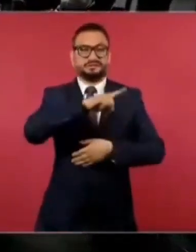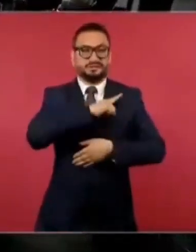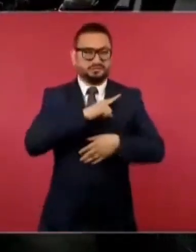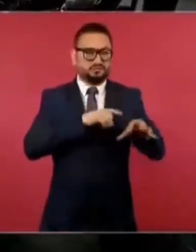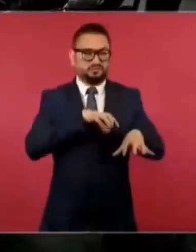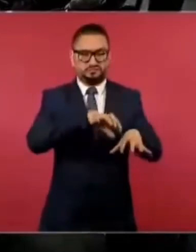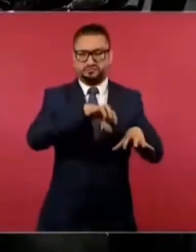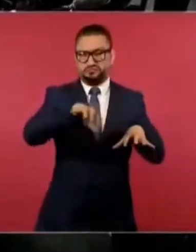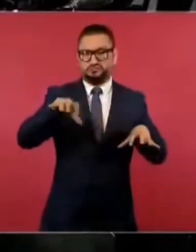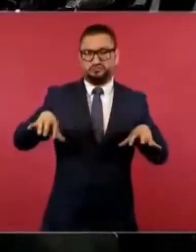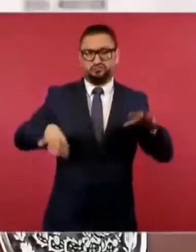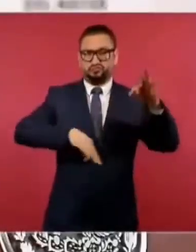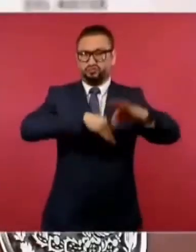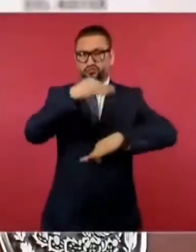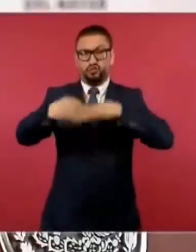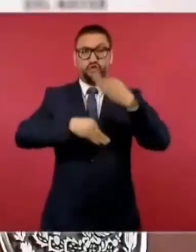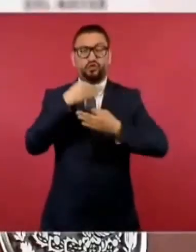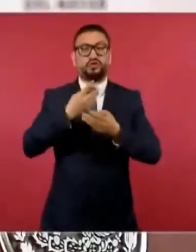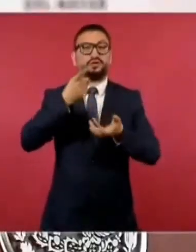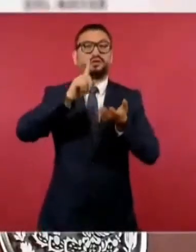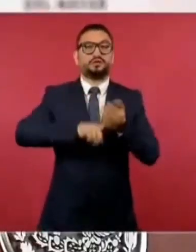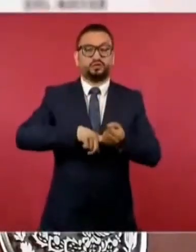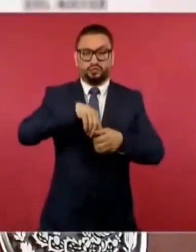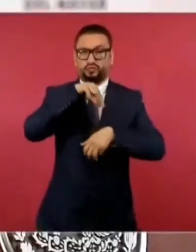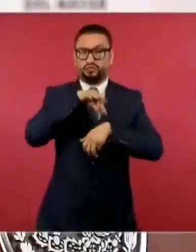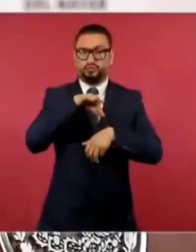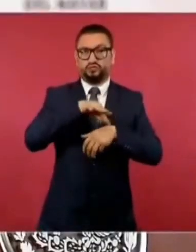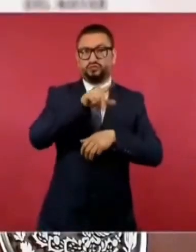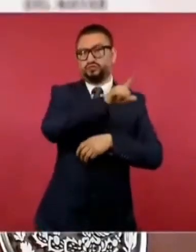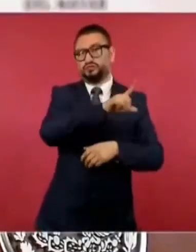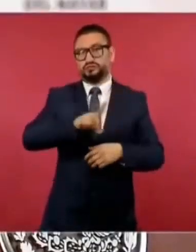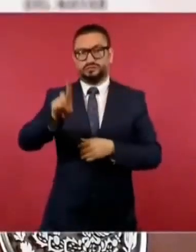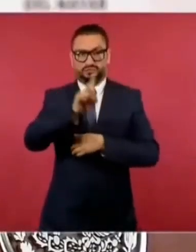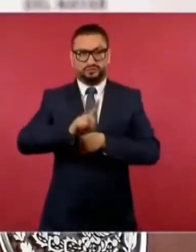con médicos de lunes a domingo,